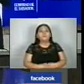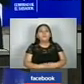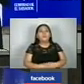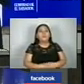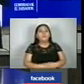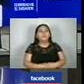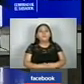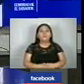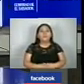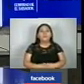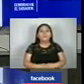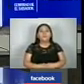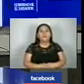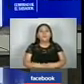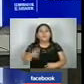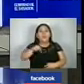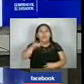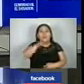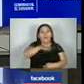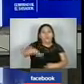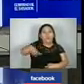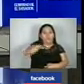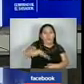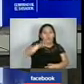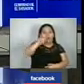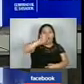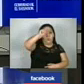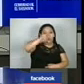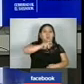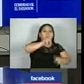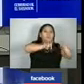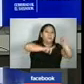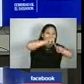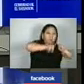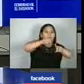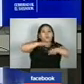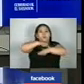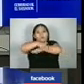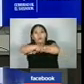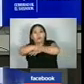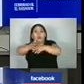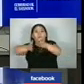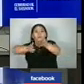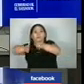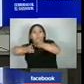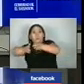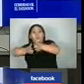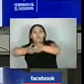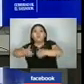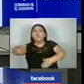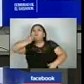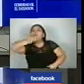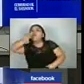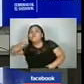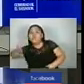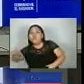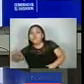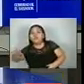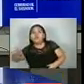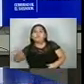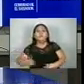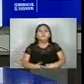zona montañosa norte, comenzando en el departamento de Santa Ana, Charatenango, Cabañas, Morazán, San Miguel y la Unión,